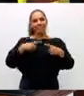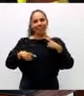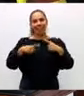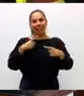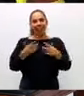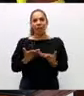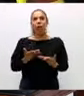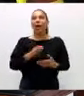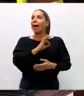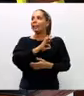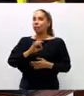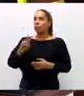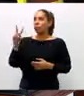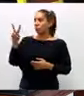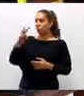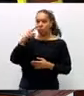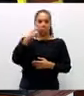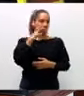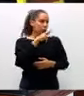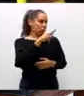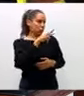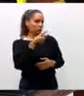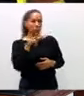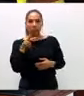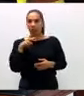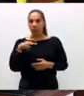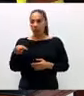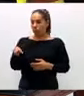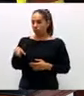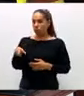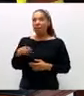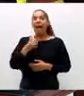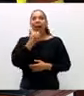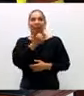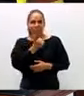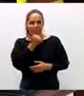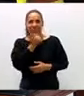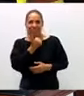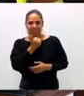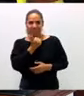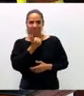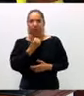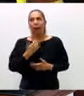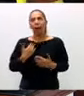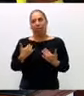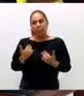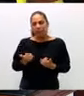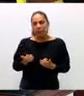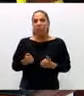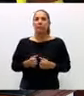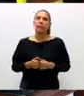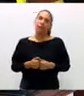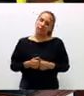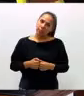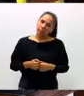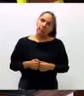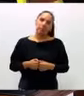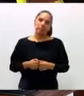voltear a ver a las y los estudiantes, para que volteemos a ver lo precario que puede